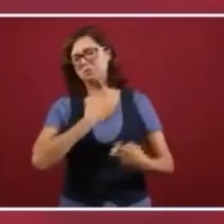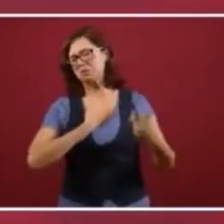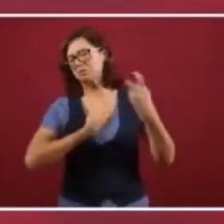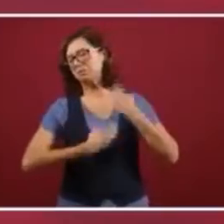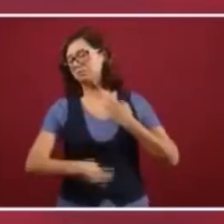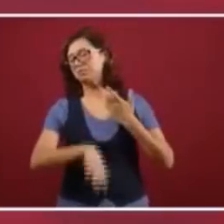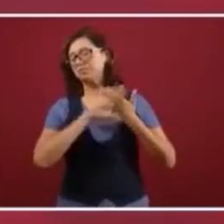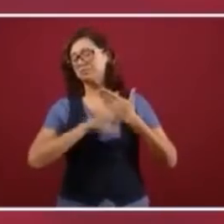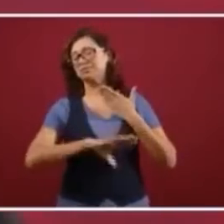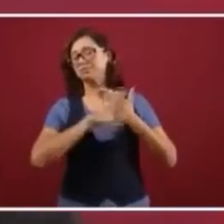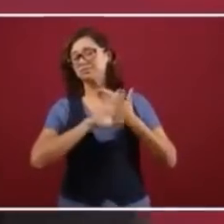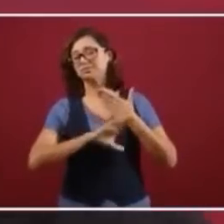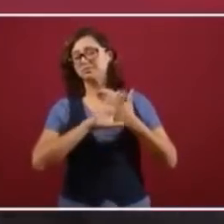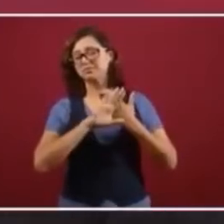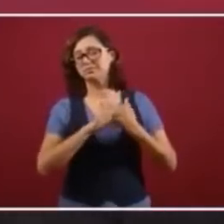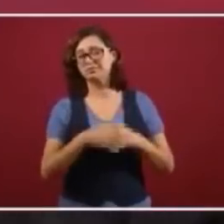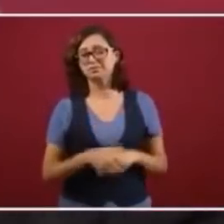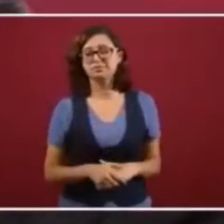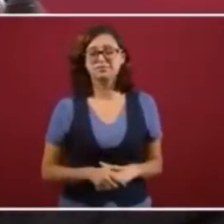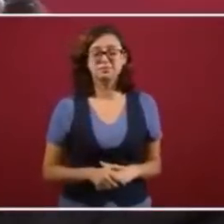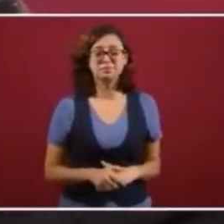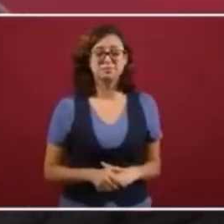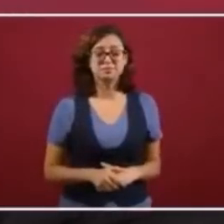Fíjense que